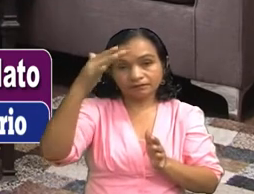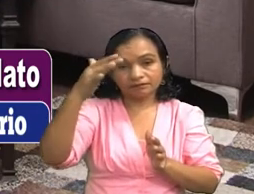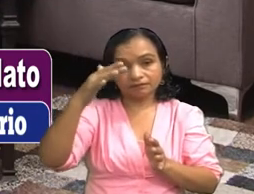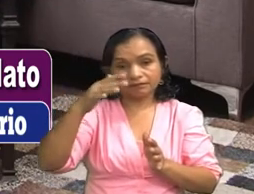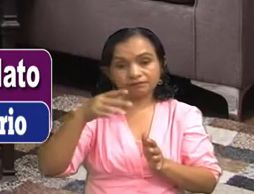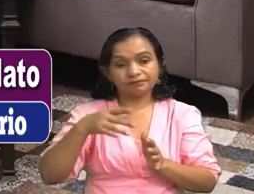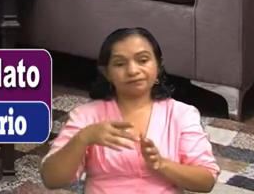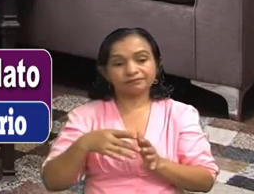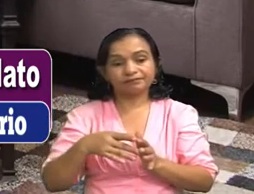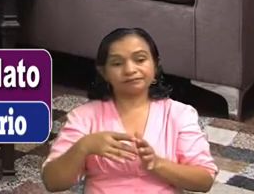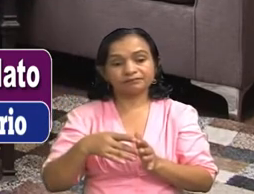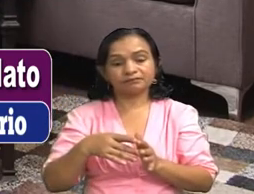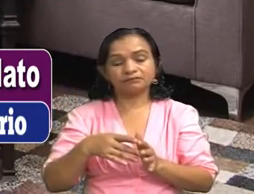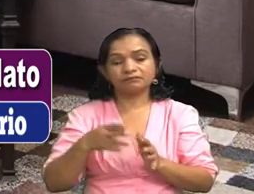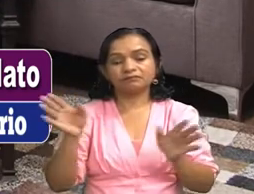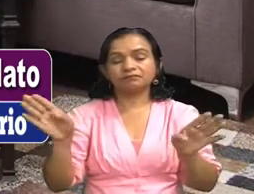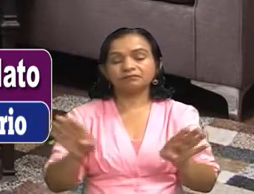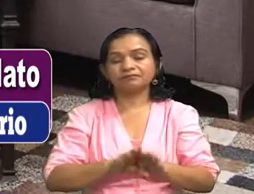porque él ya había logrado